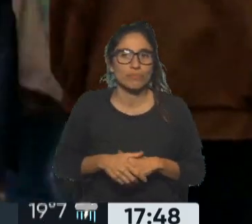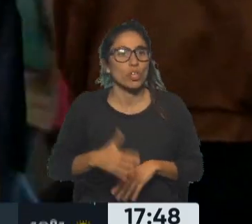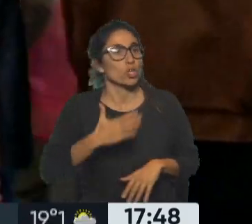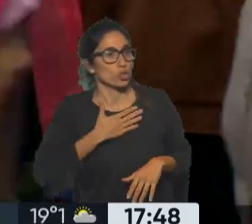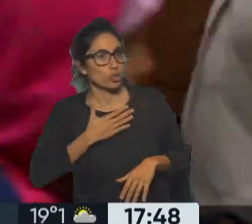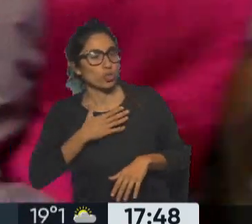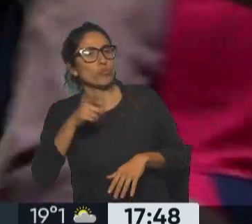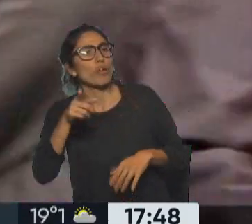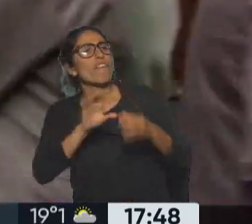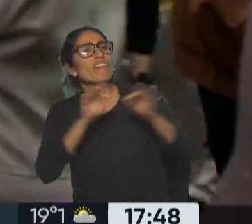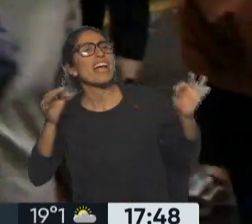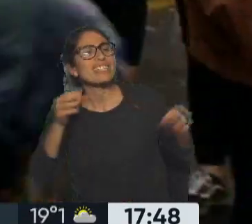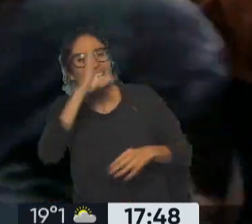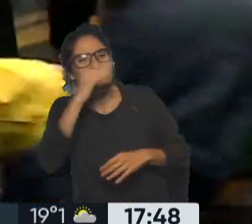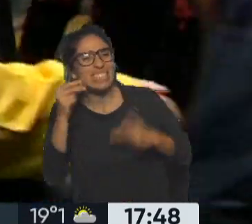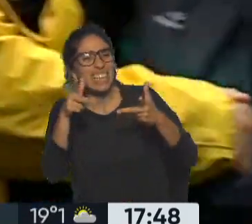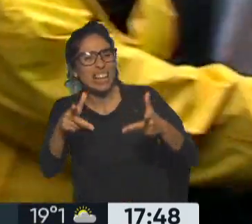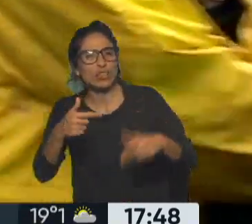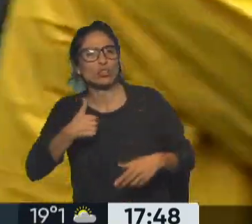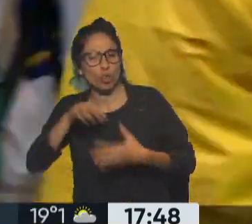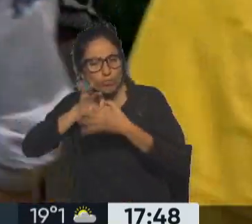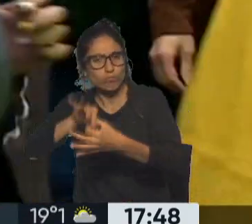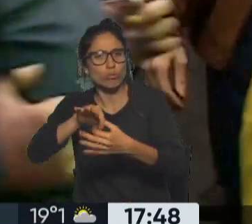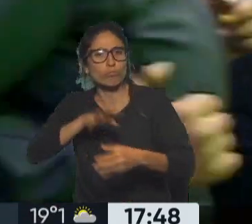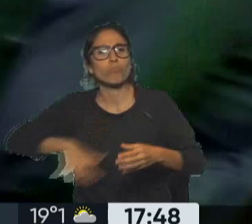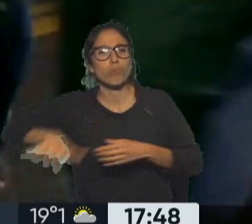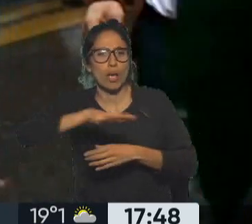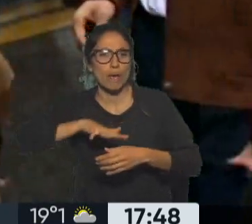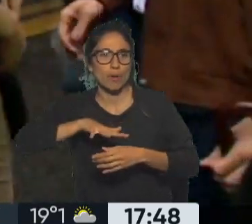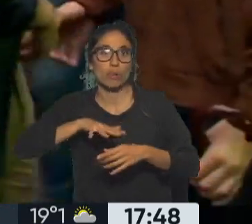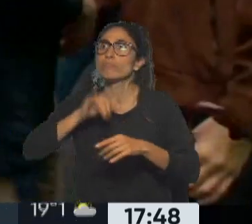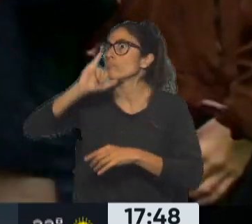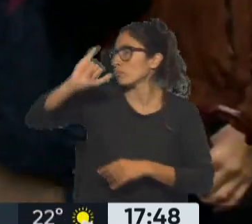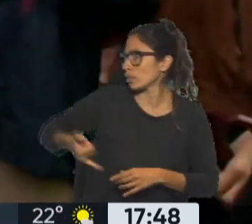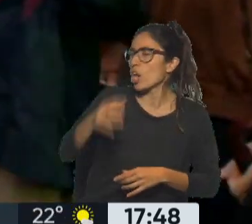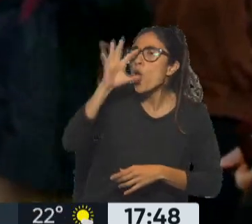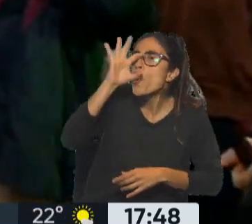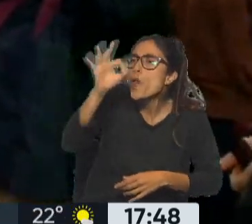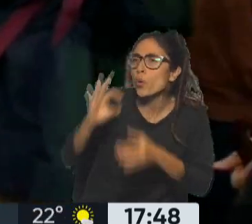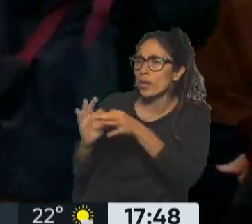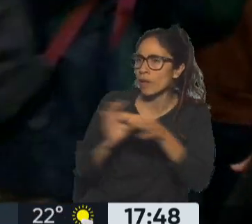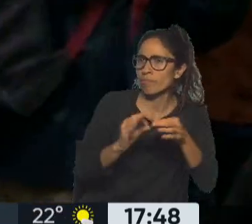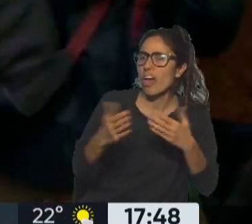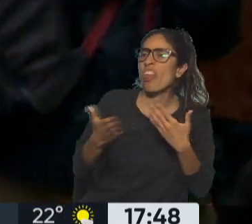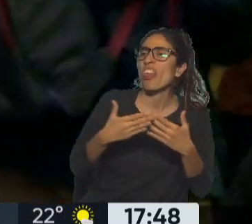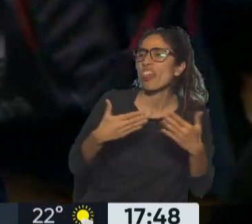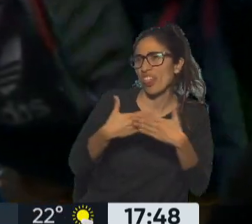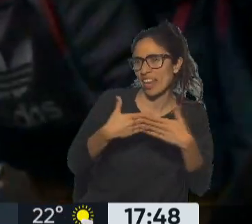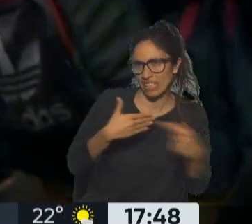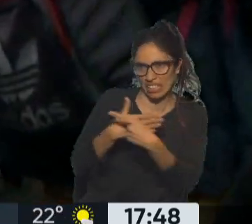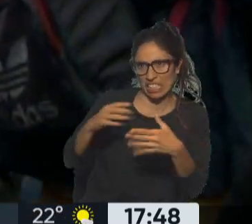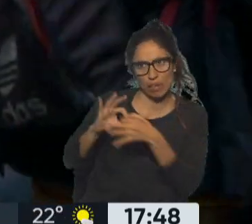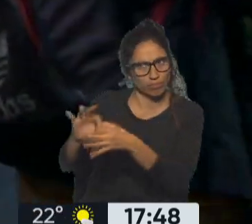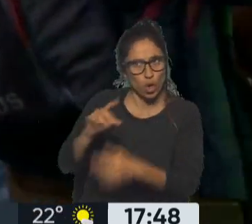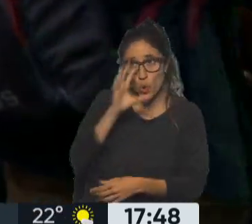el pueblo. Por supuesto, nunca la derecha, jamás la derecha. ¿Crees que es la candidata para el Frente de Todos